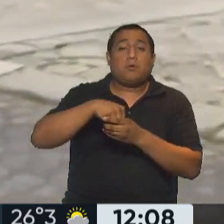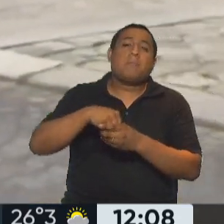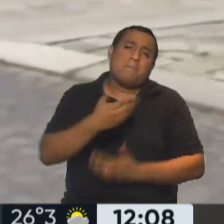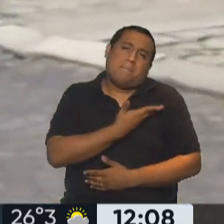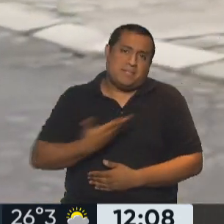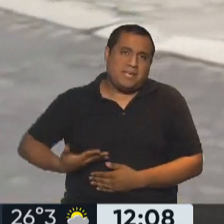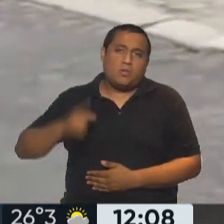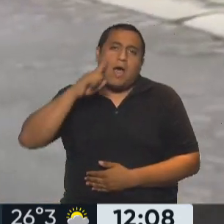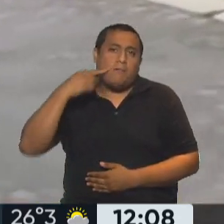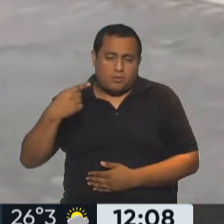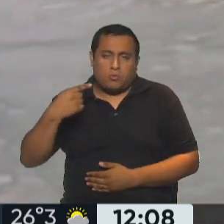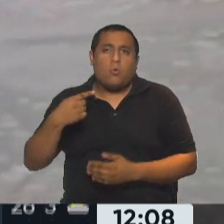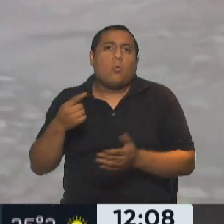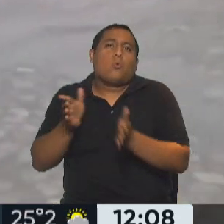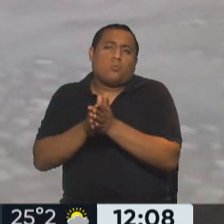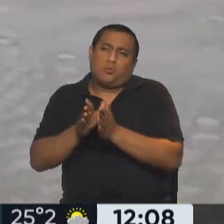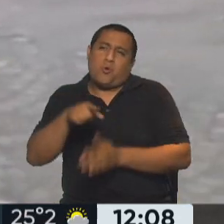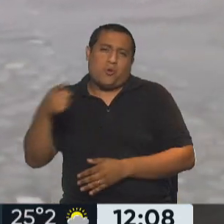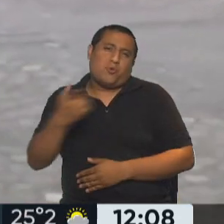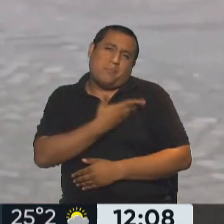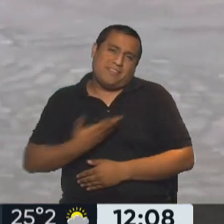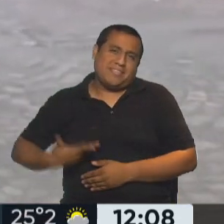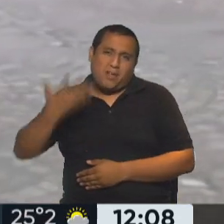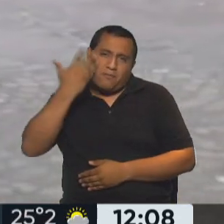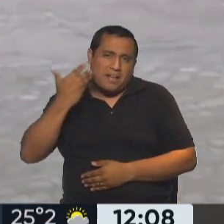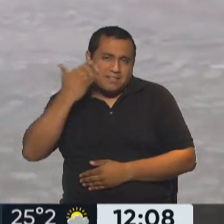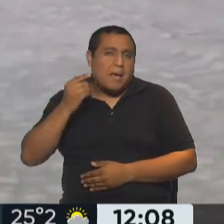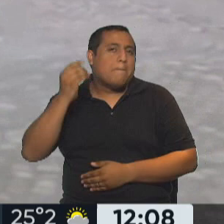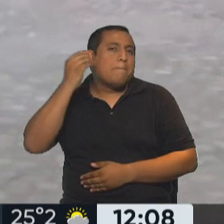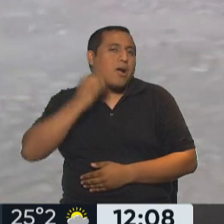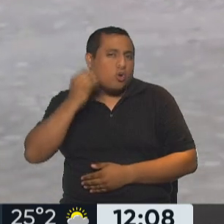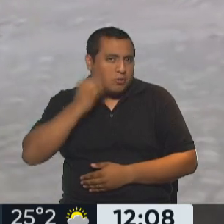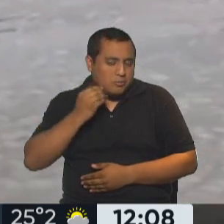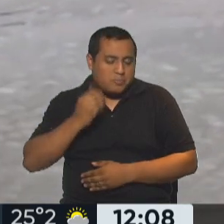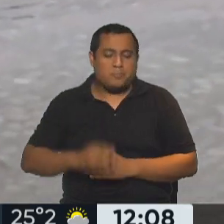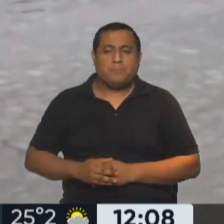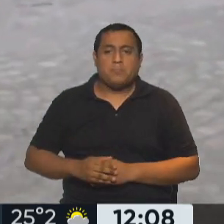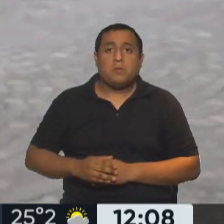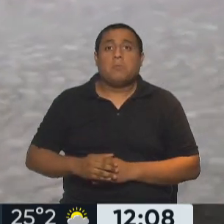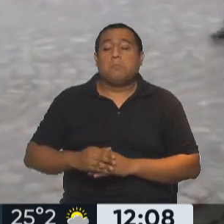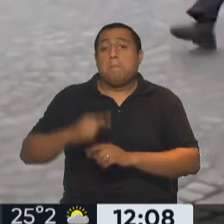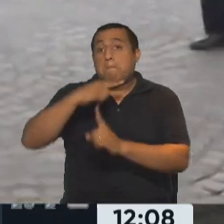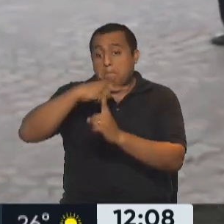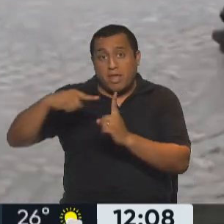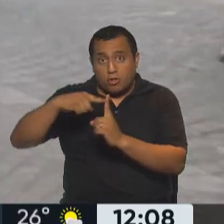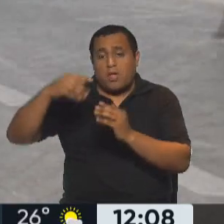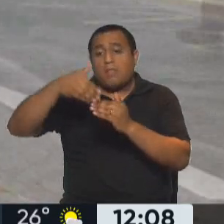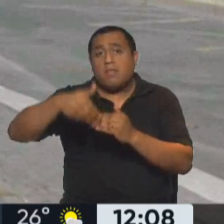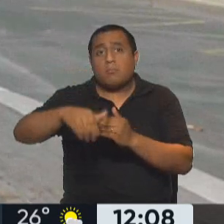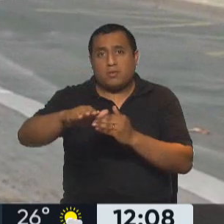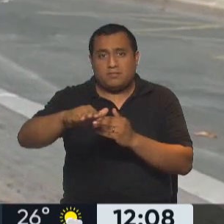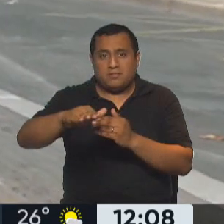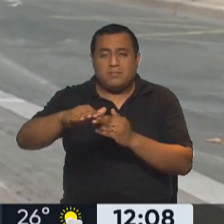Alberto Fernández junto a su par Emmanuel Macron. Luego, ya pasado el mediodía, tengas en cuenta